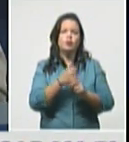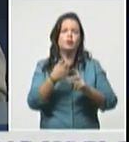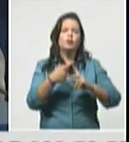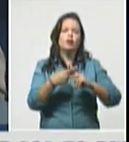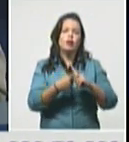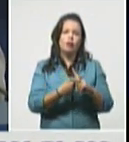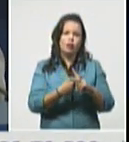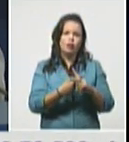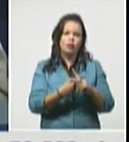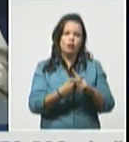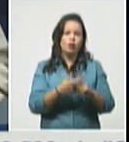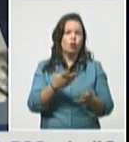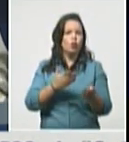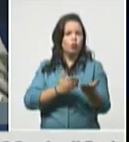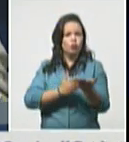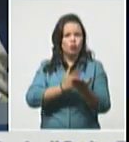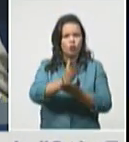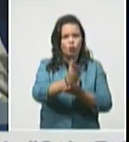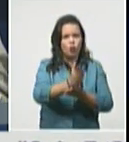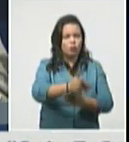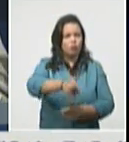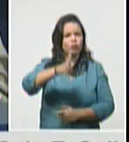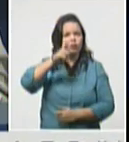se trabaja en el control.